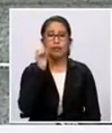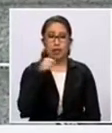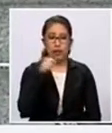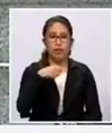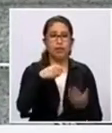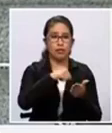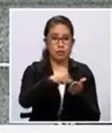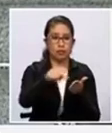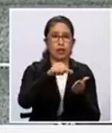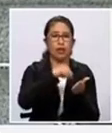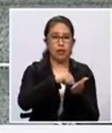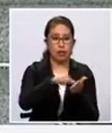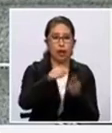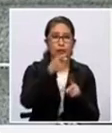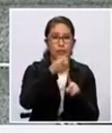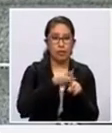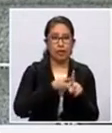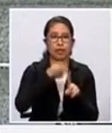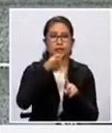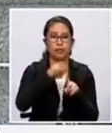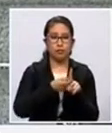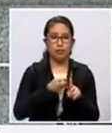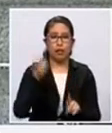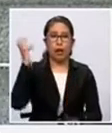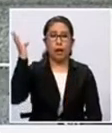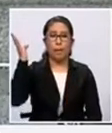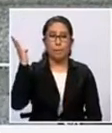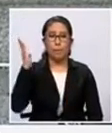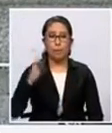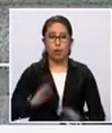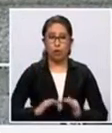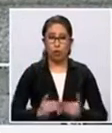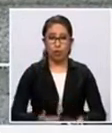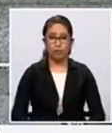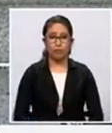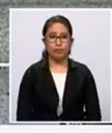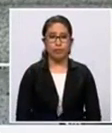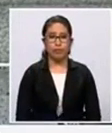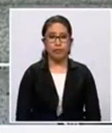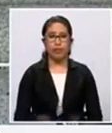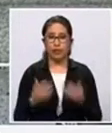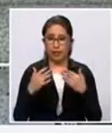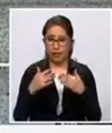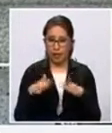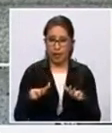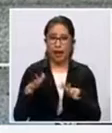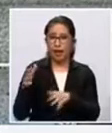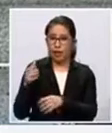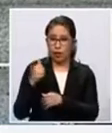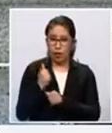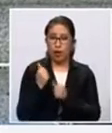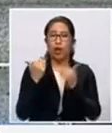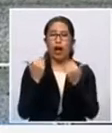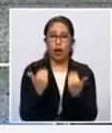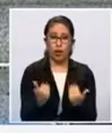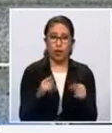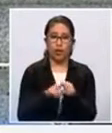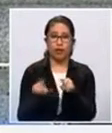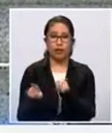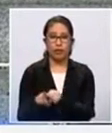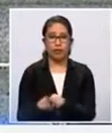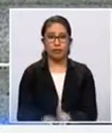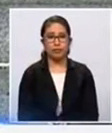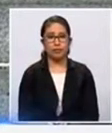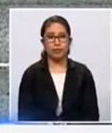ya mensualmente el bono Juana Azurduy, que ya lo están cobrando en este momento, el